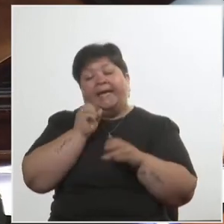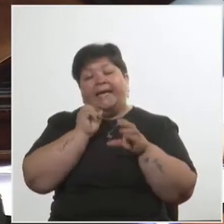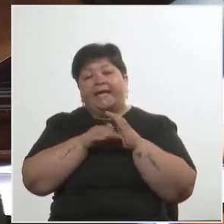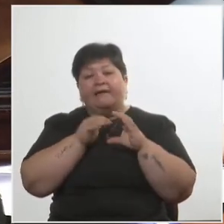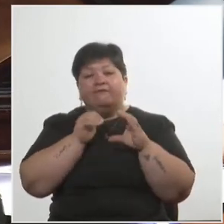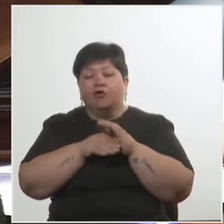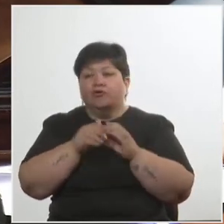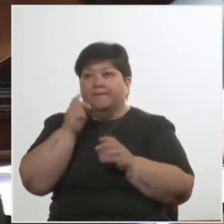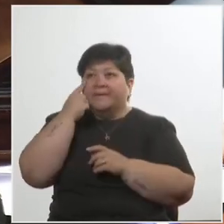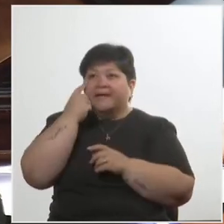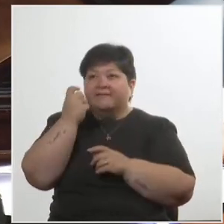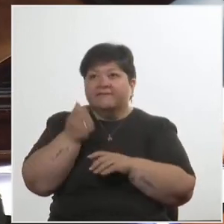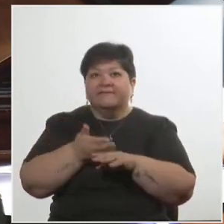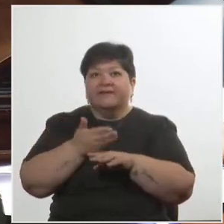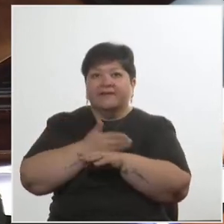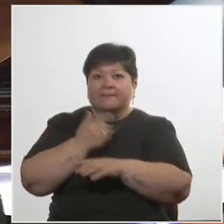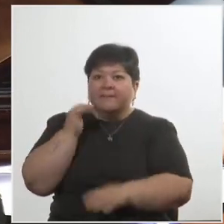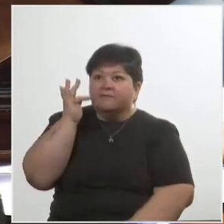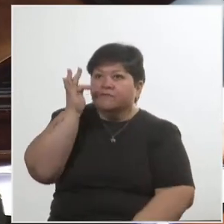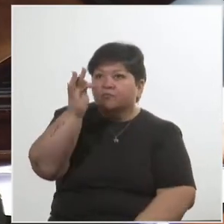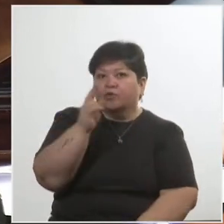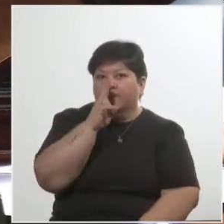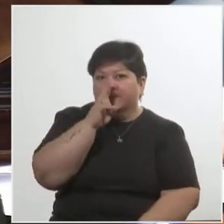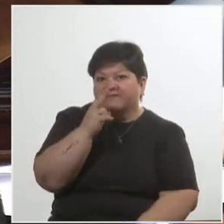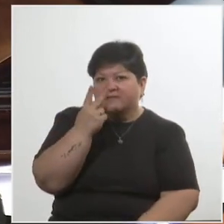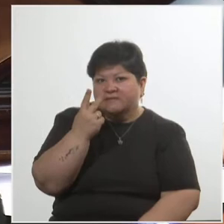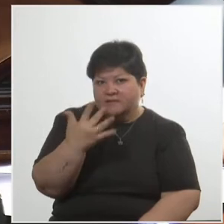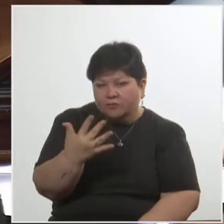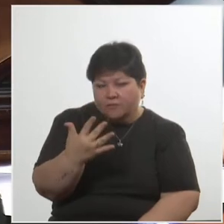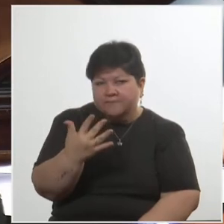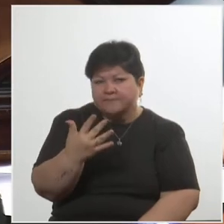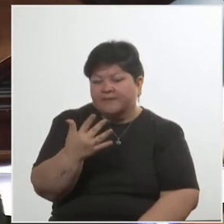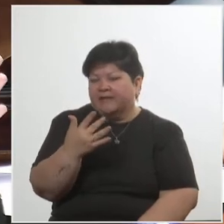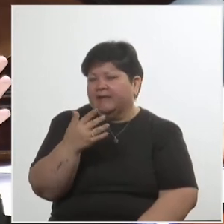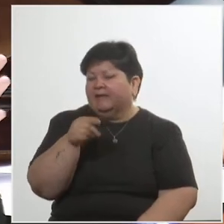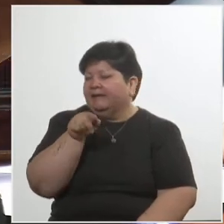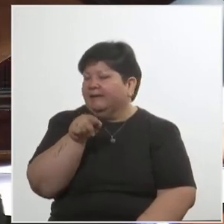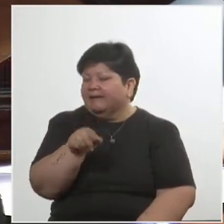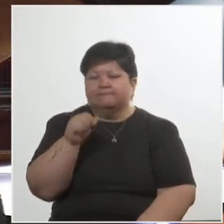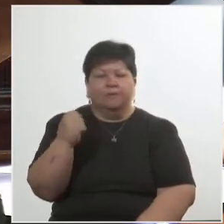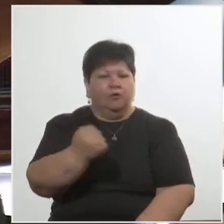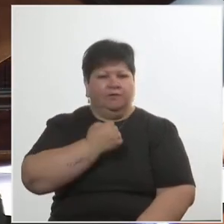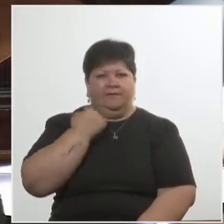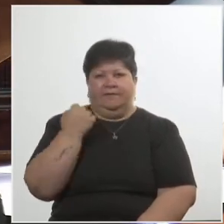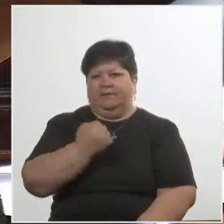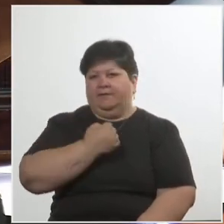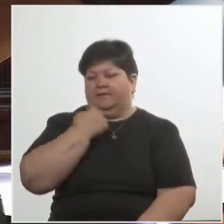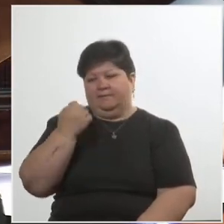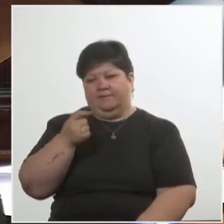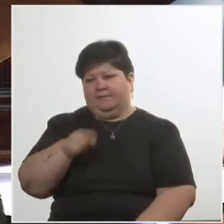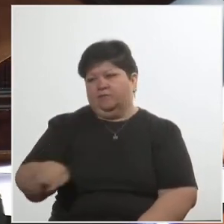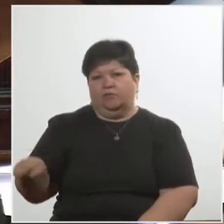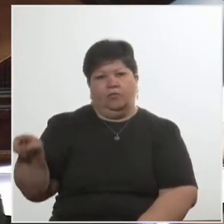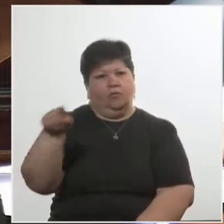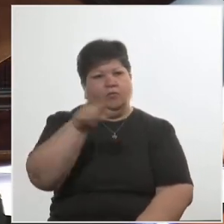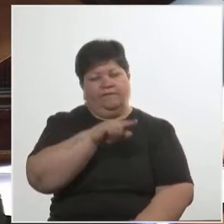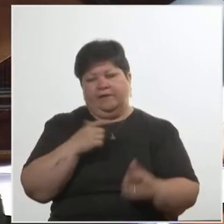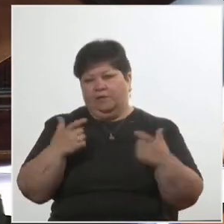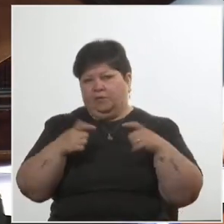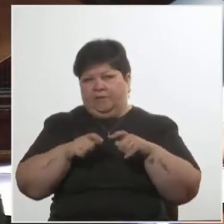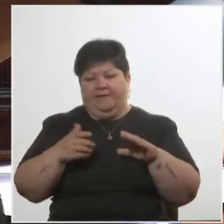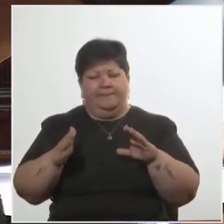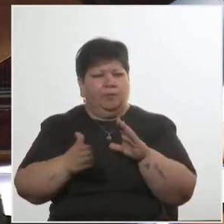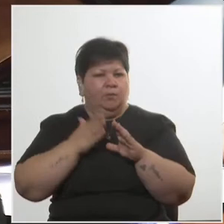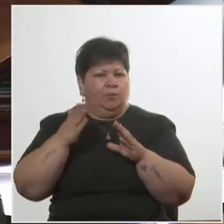2025 tiene que ser el mayor de los desvelos de toda la comunidad productiva